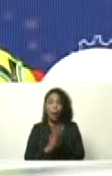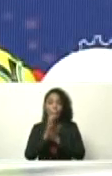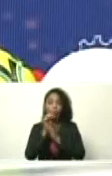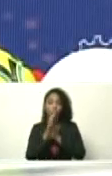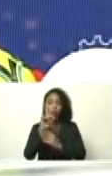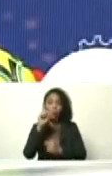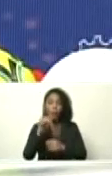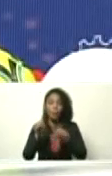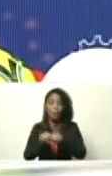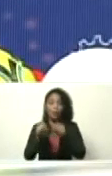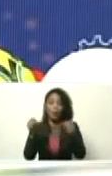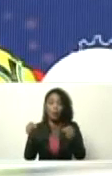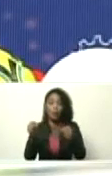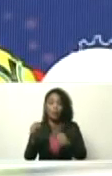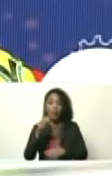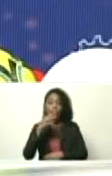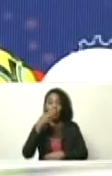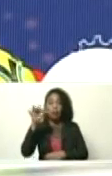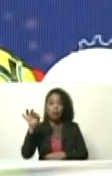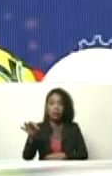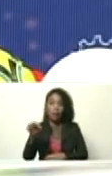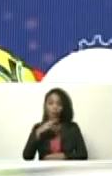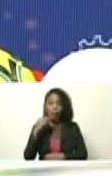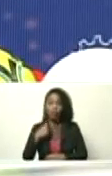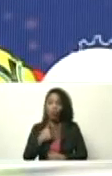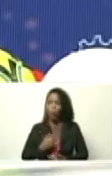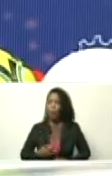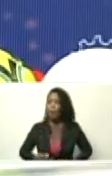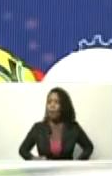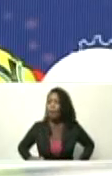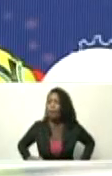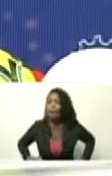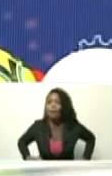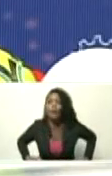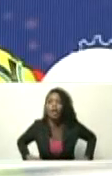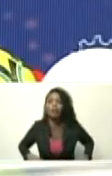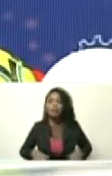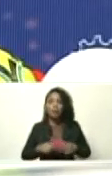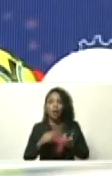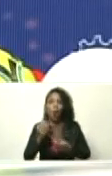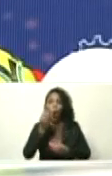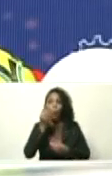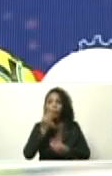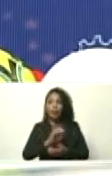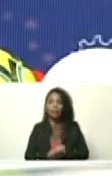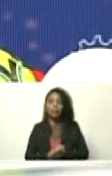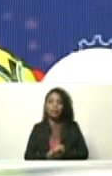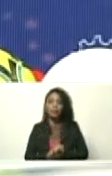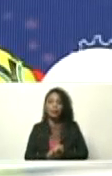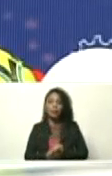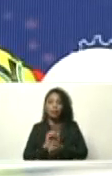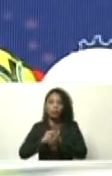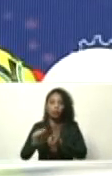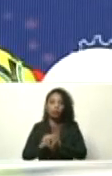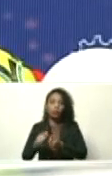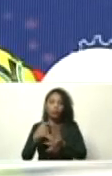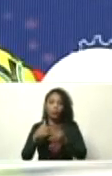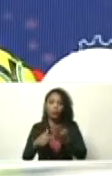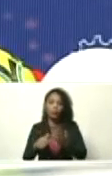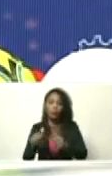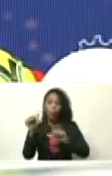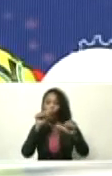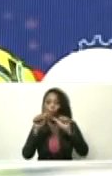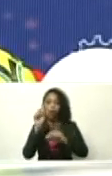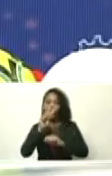también de panadería, pan salado, me dio hambre, ¿vale? Pasapalos, charcuterías, bebidas no